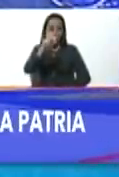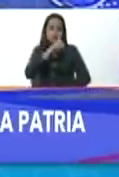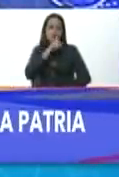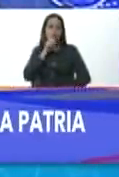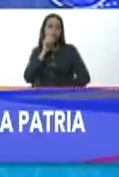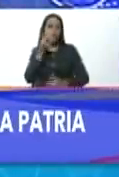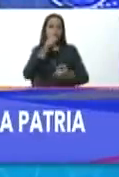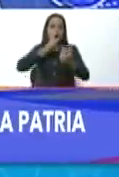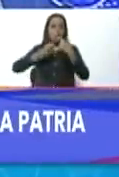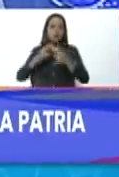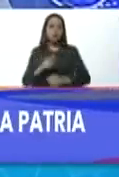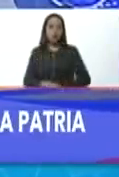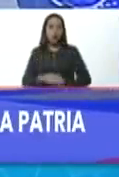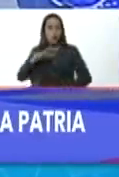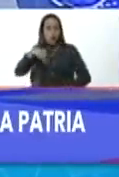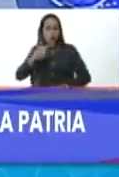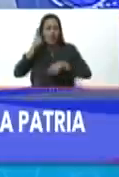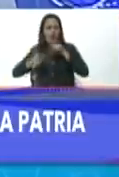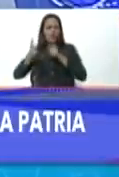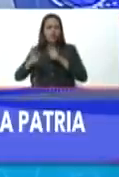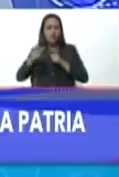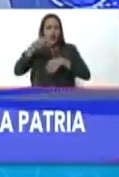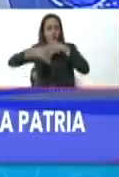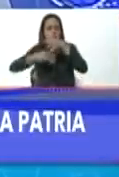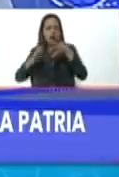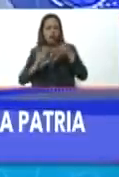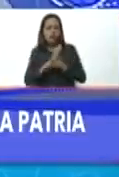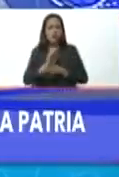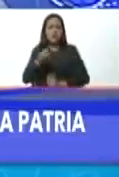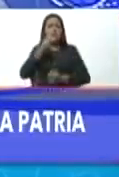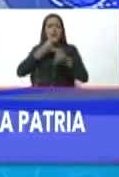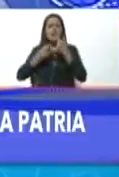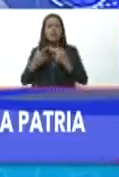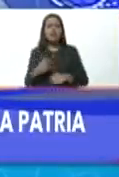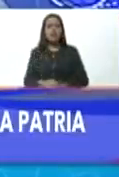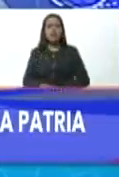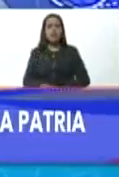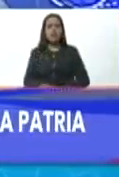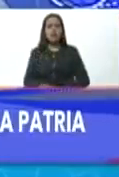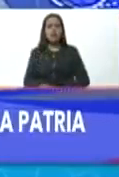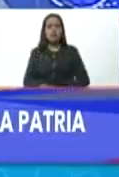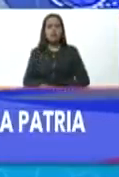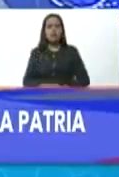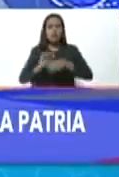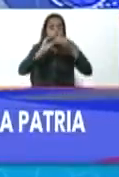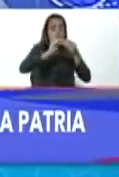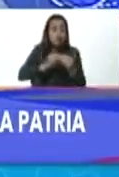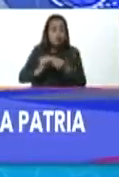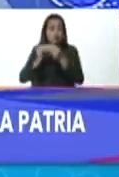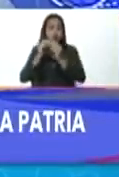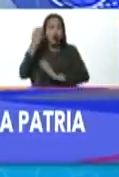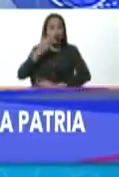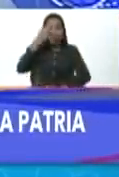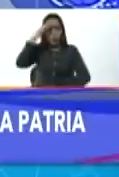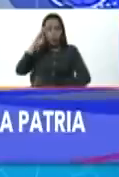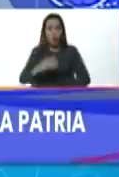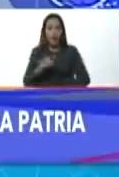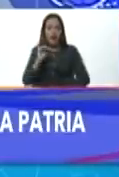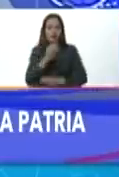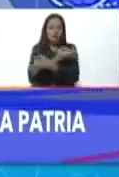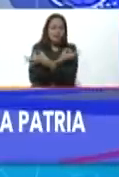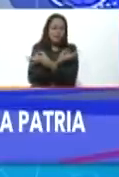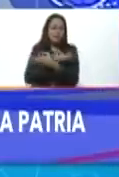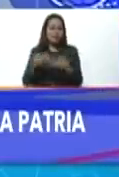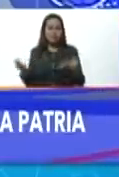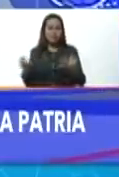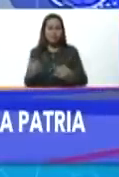lo del interferón. El interferón es una medicina creada en Cuba y que ha tenido excelente